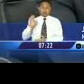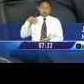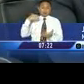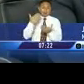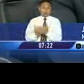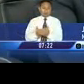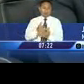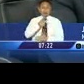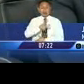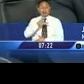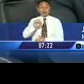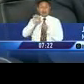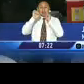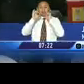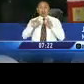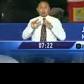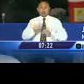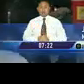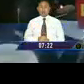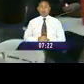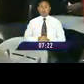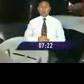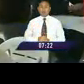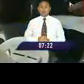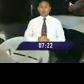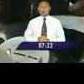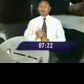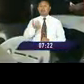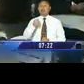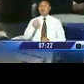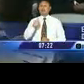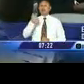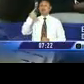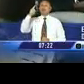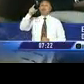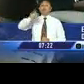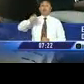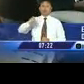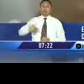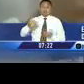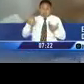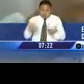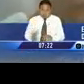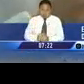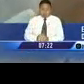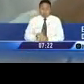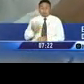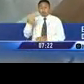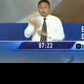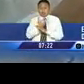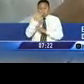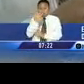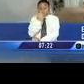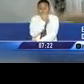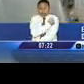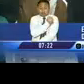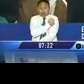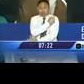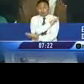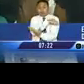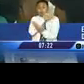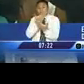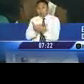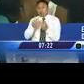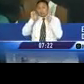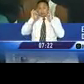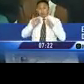el 30 de septiembre. Es decir, que 10 millones de personas estén vacunadas con el primer refuerzo hasta septiembre. Aún